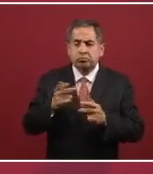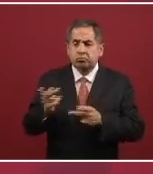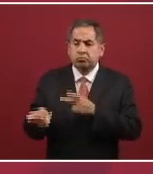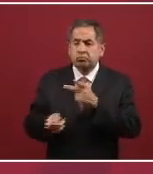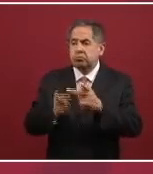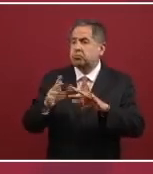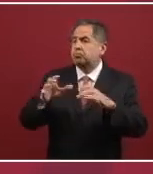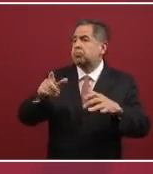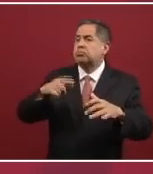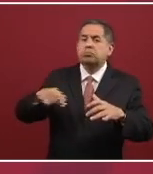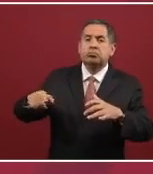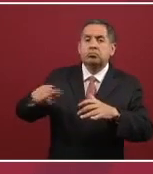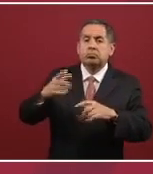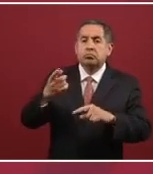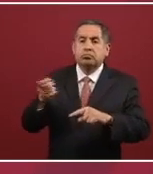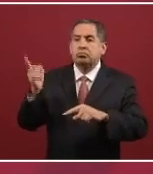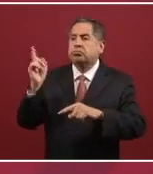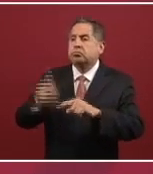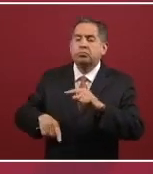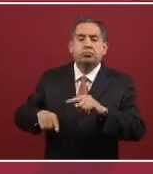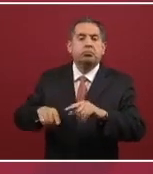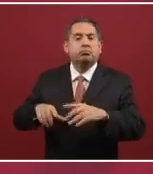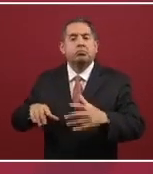revocación del mandato. O sea,